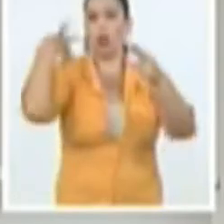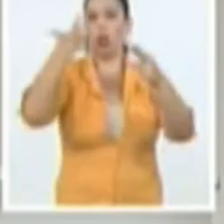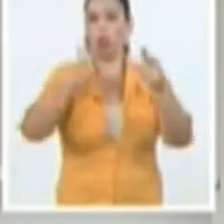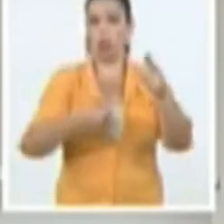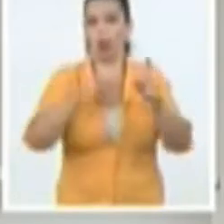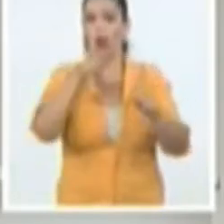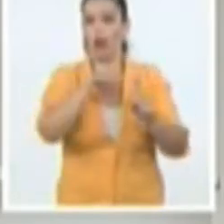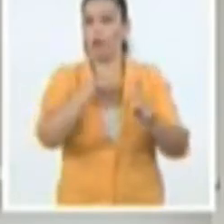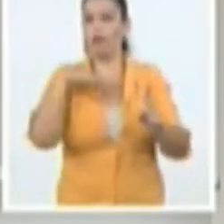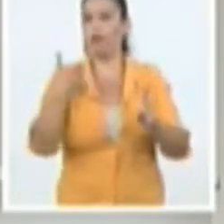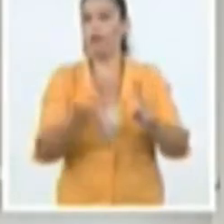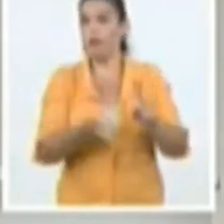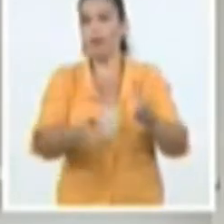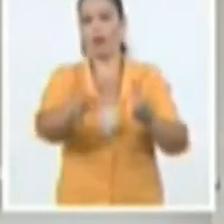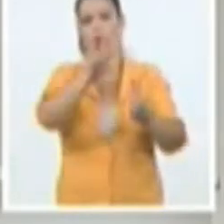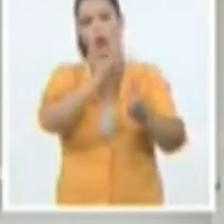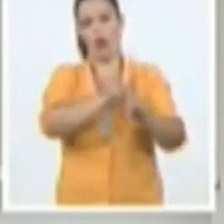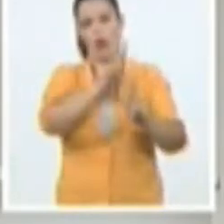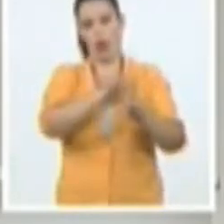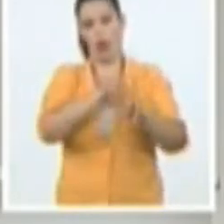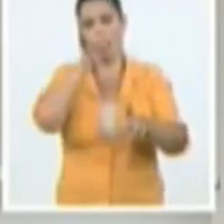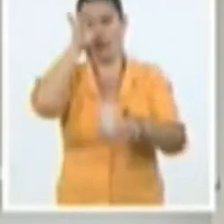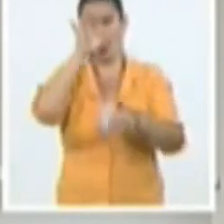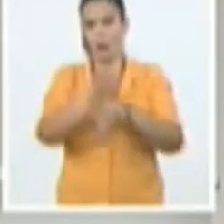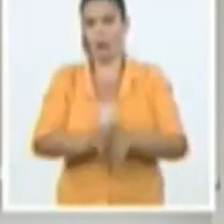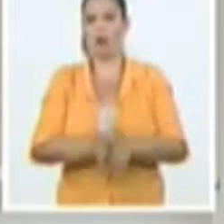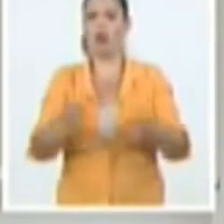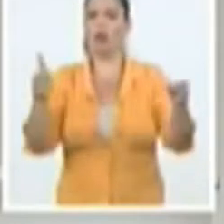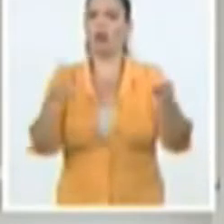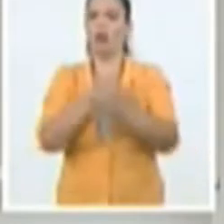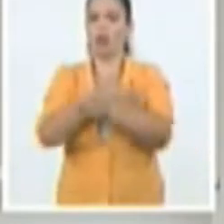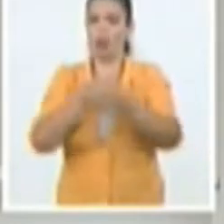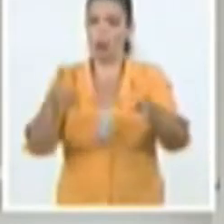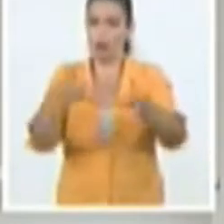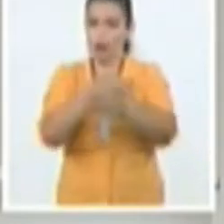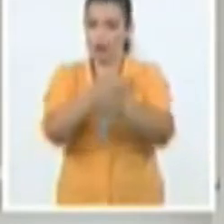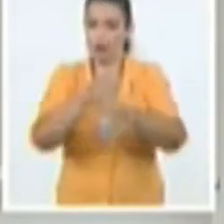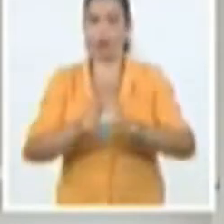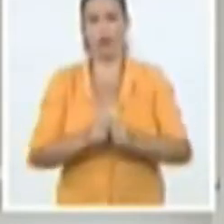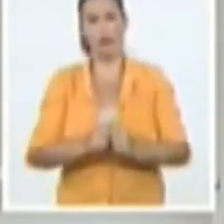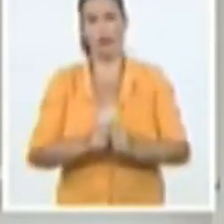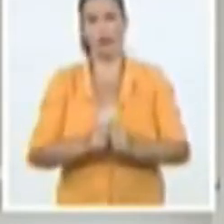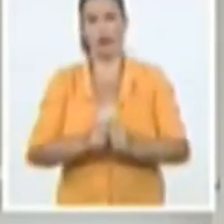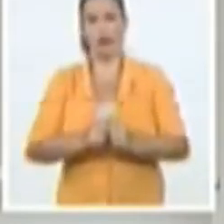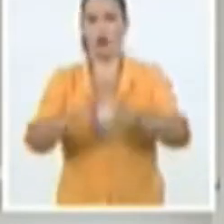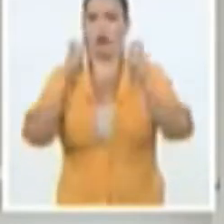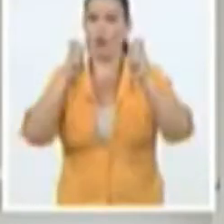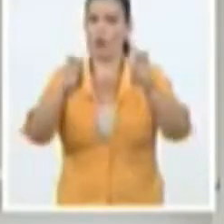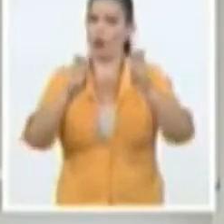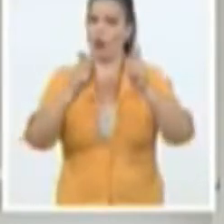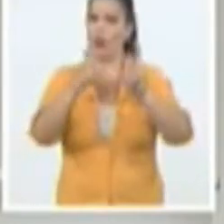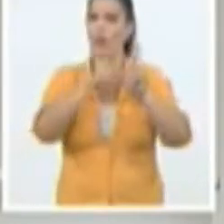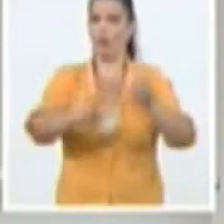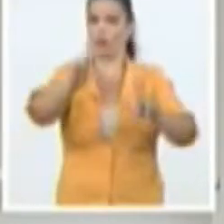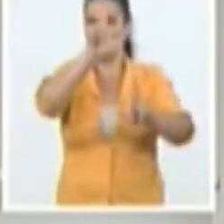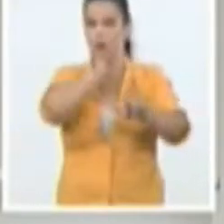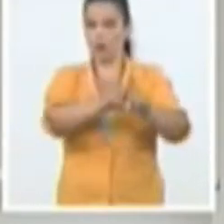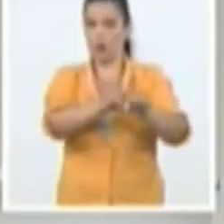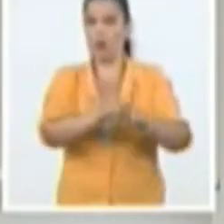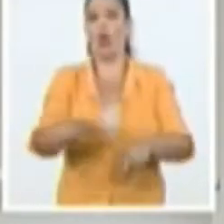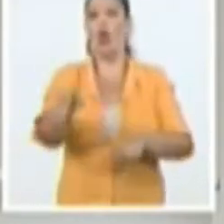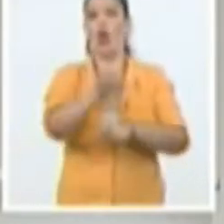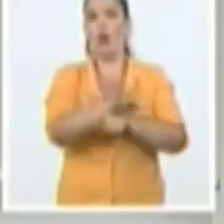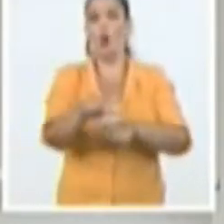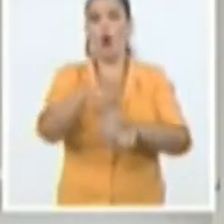desobediencia, manifestaciones ilícitas, instigación a delinquir u otros previstos